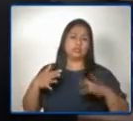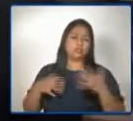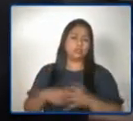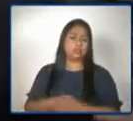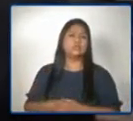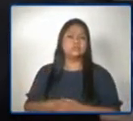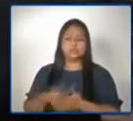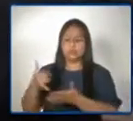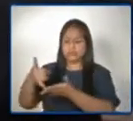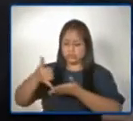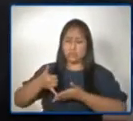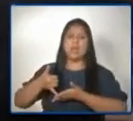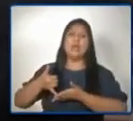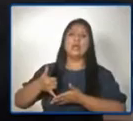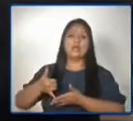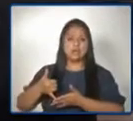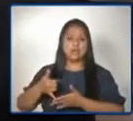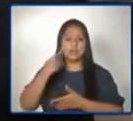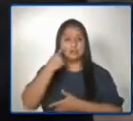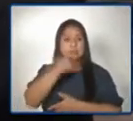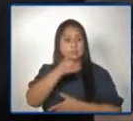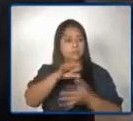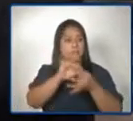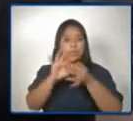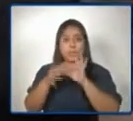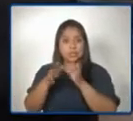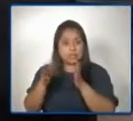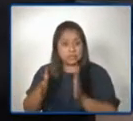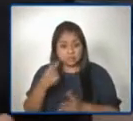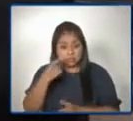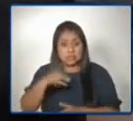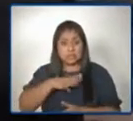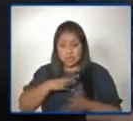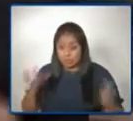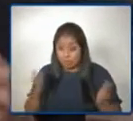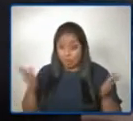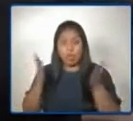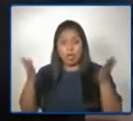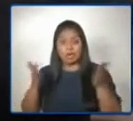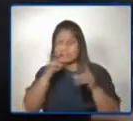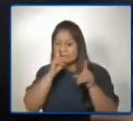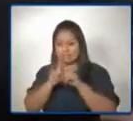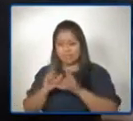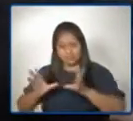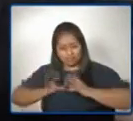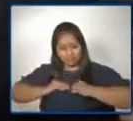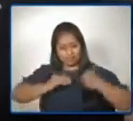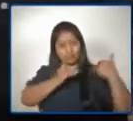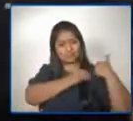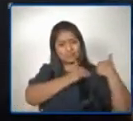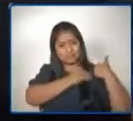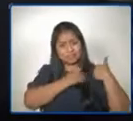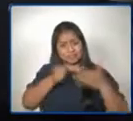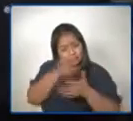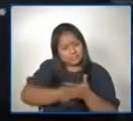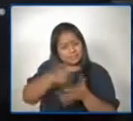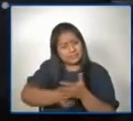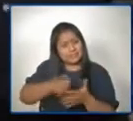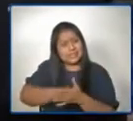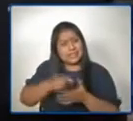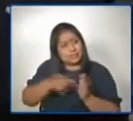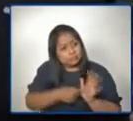de reconocimientos hace de que los deportistas tengamos ese incentivo y sobre todo ese compromiso de seguir luchando por nuestro país, y que lleven el